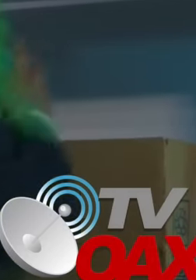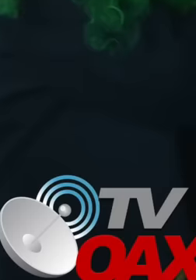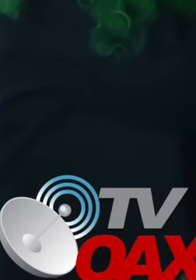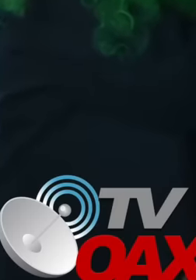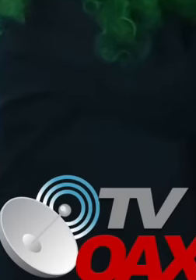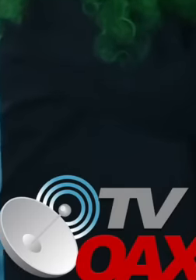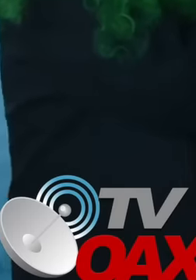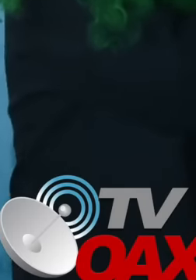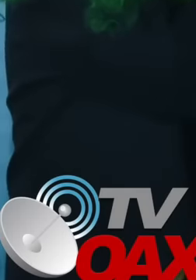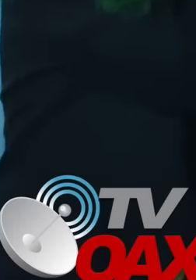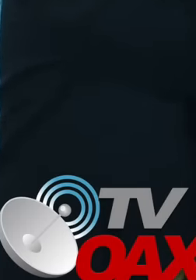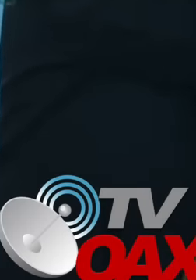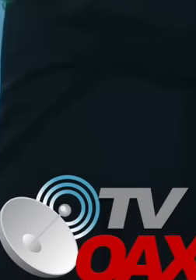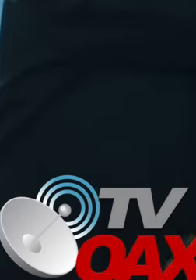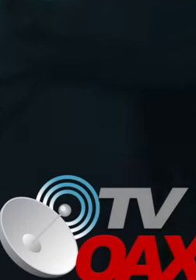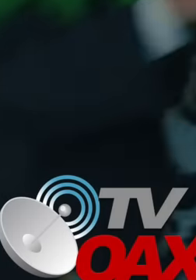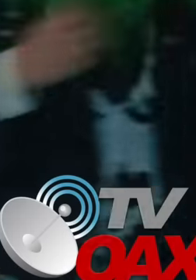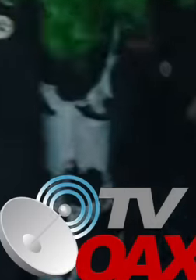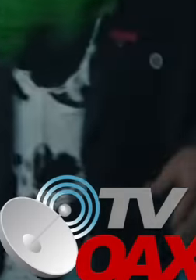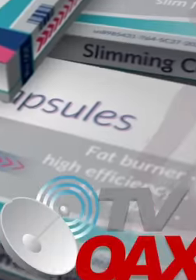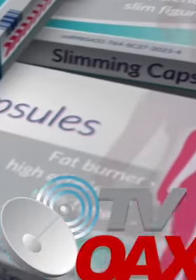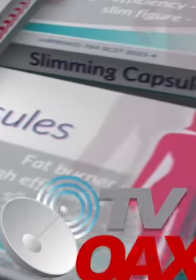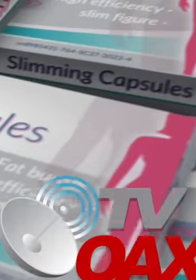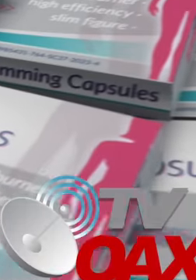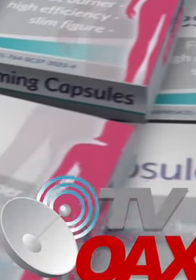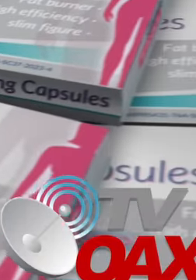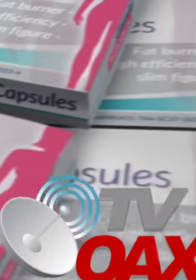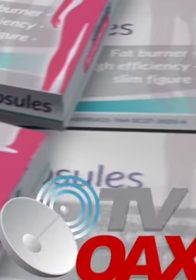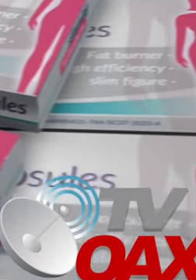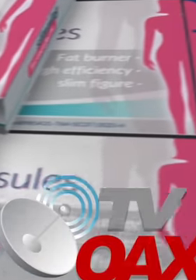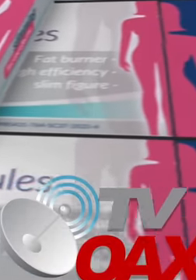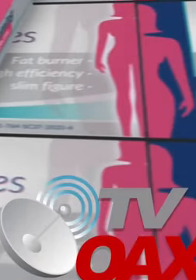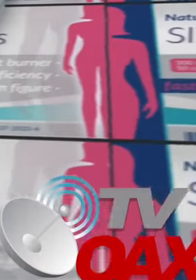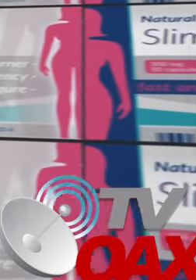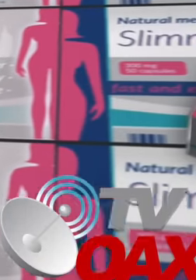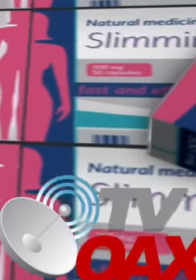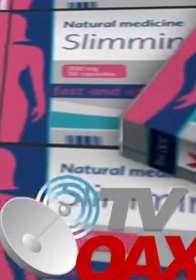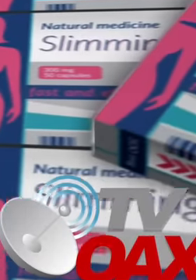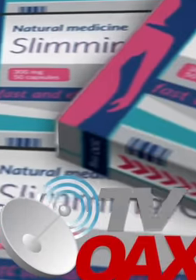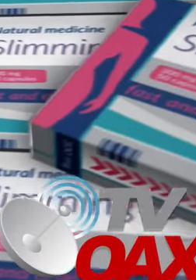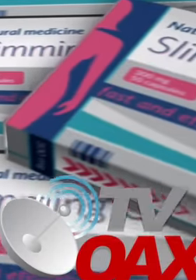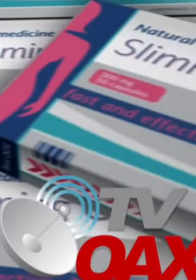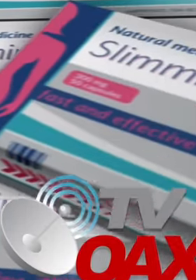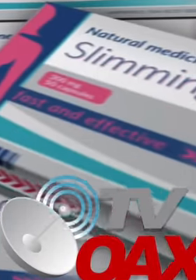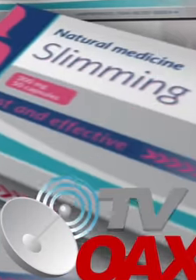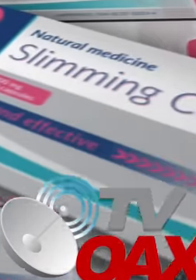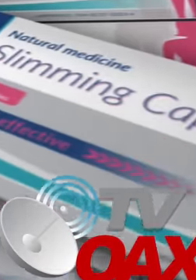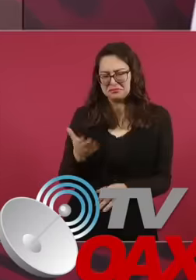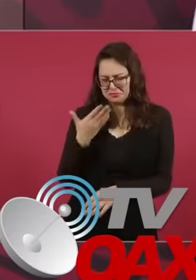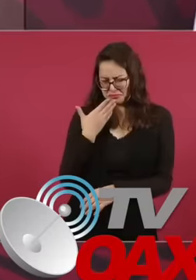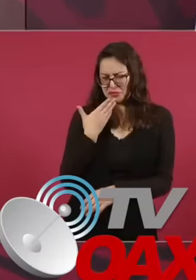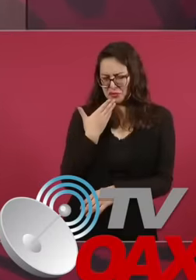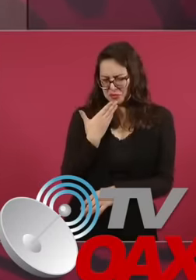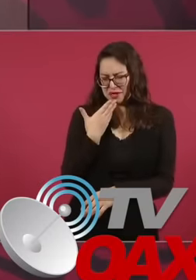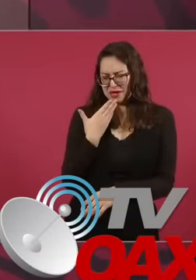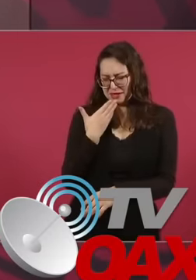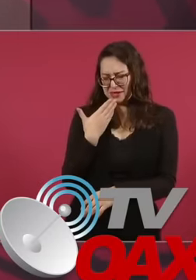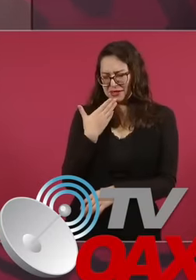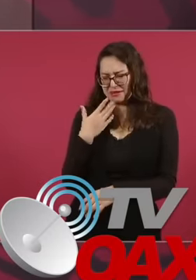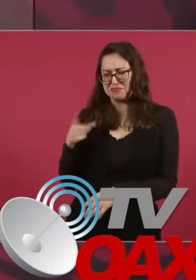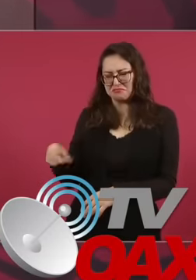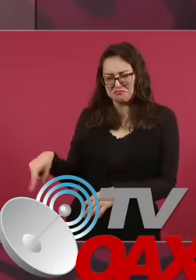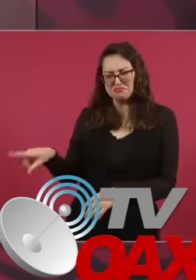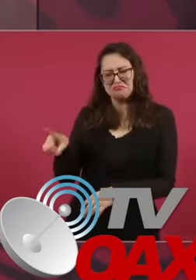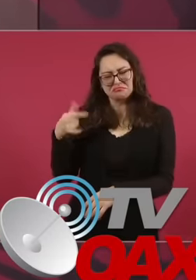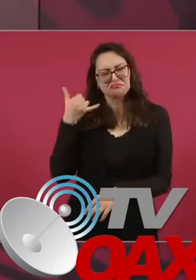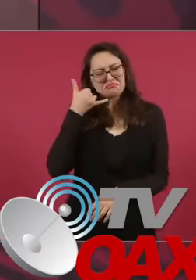contra, pero en la megafarmacia hay todos los medicamentos. El presidente de la República